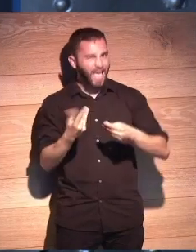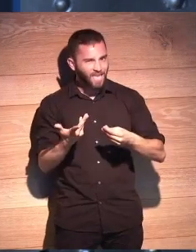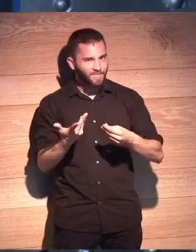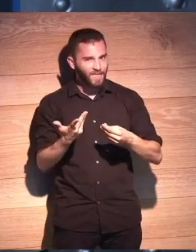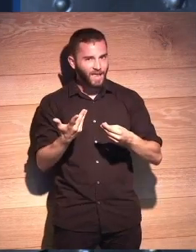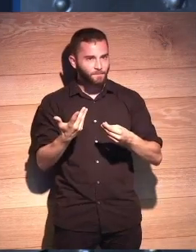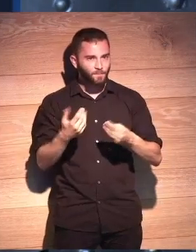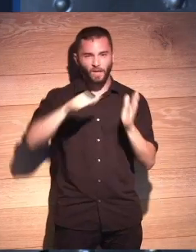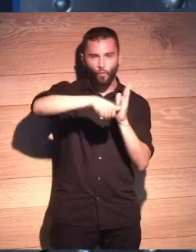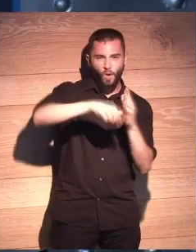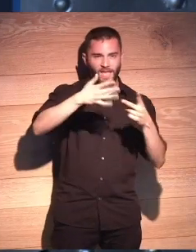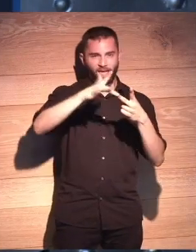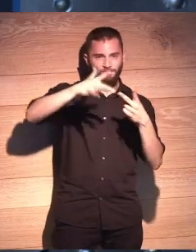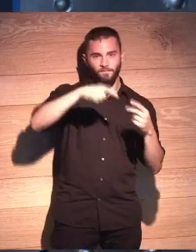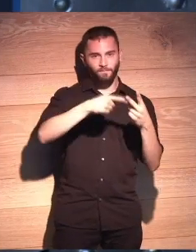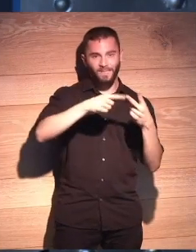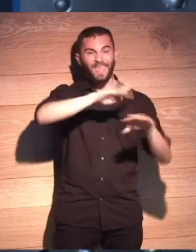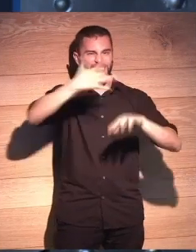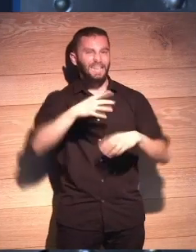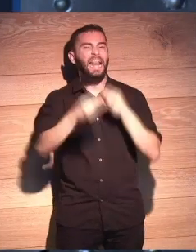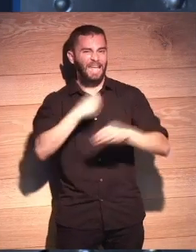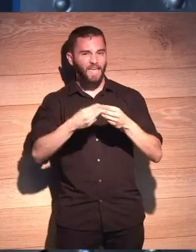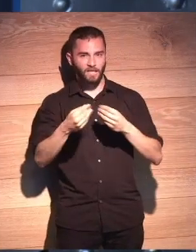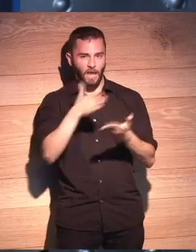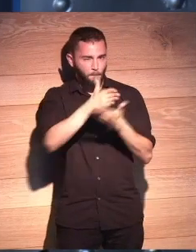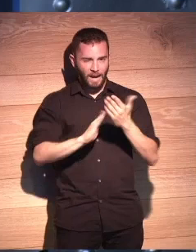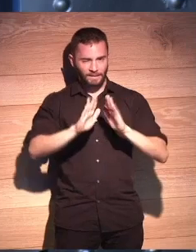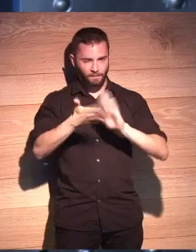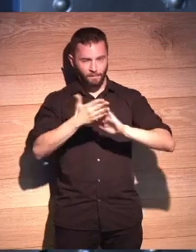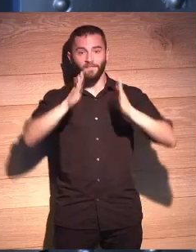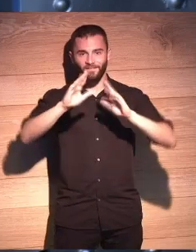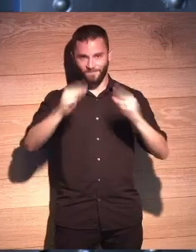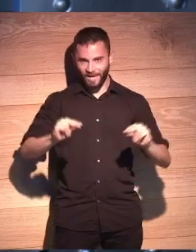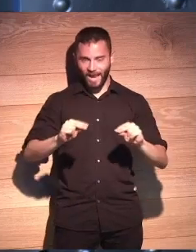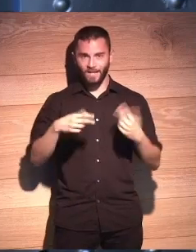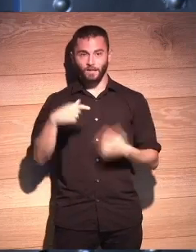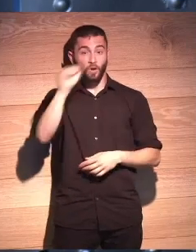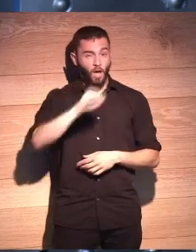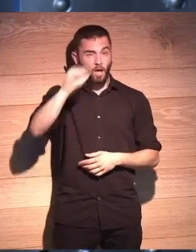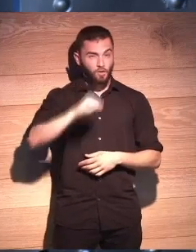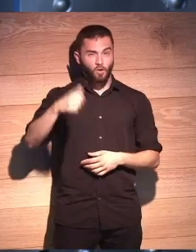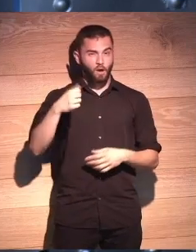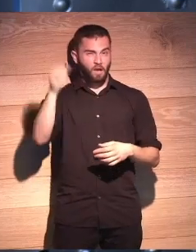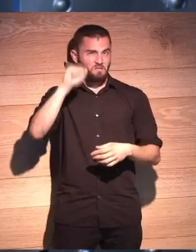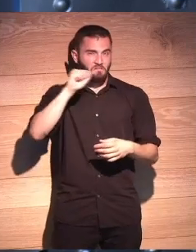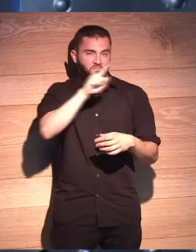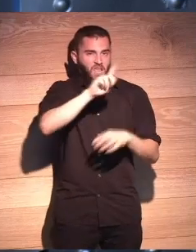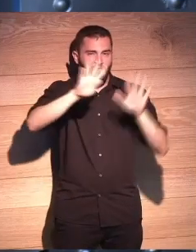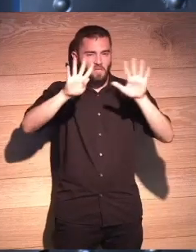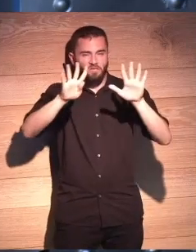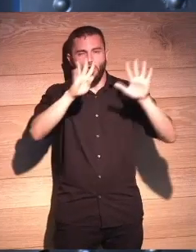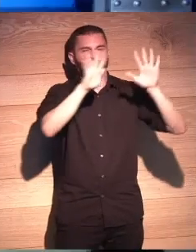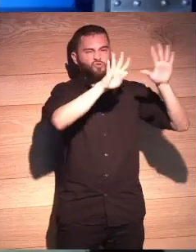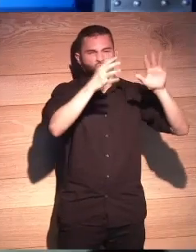con toda nuestra huella digital. Y ya vamos ya a la parte final. Esto es lo que hace ya bastantes años, año 90 y pico,